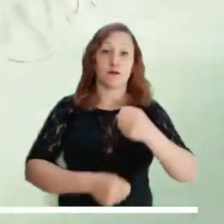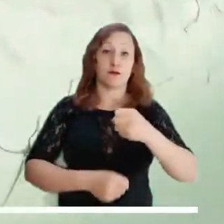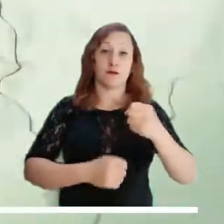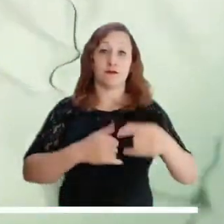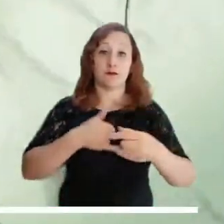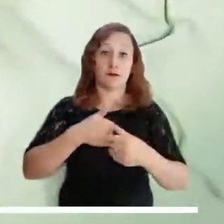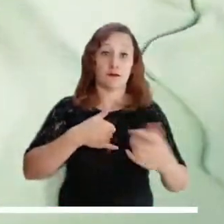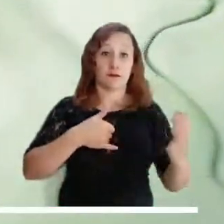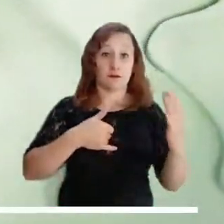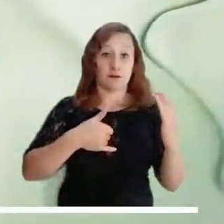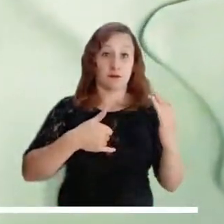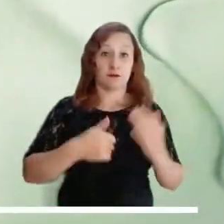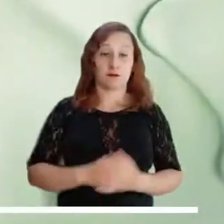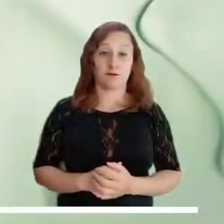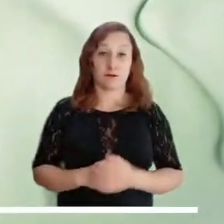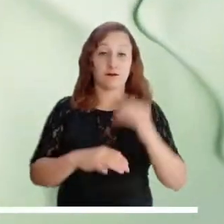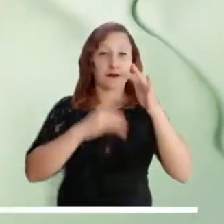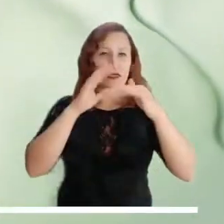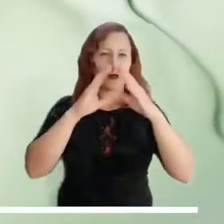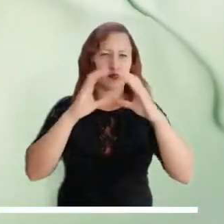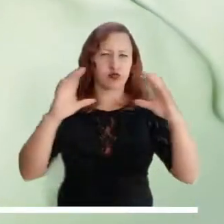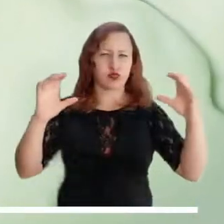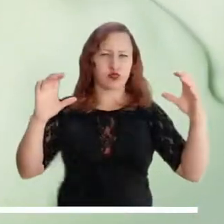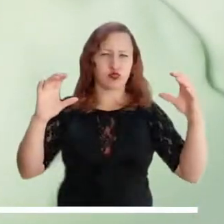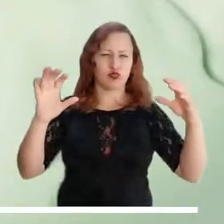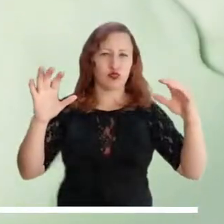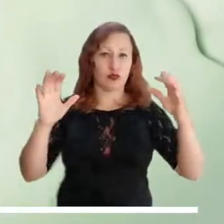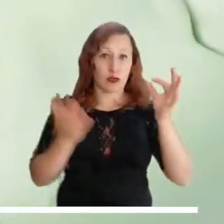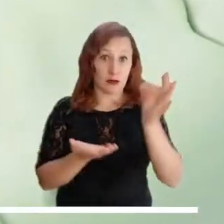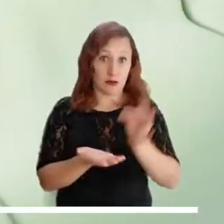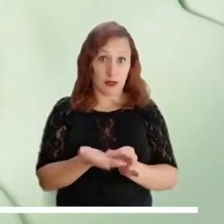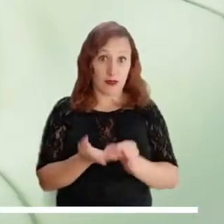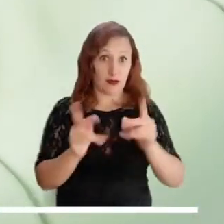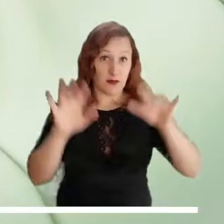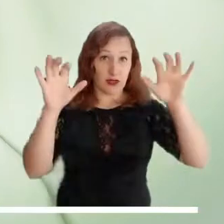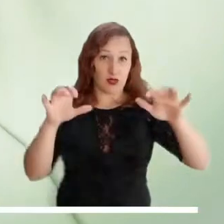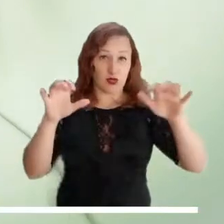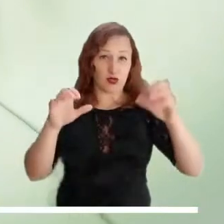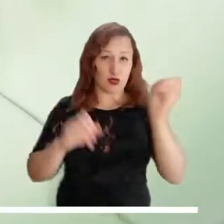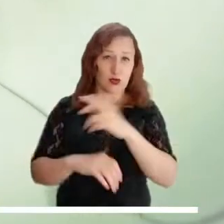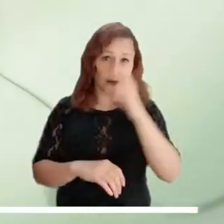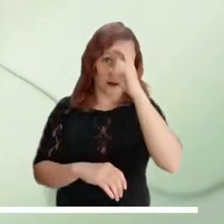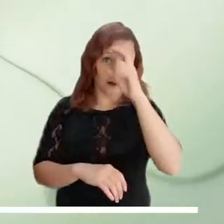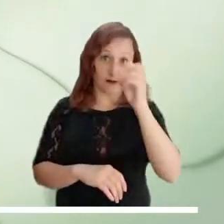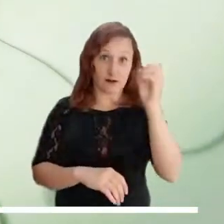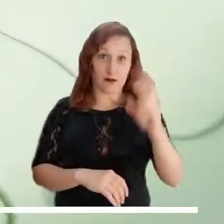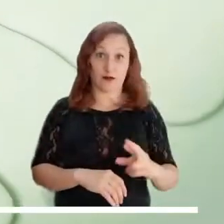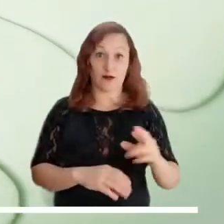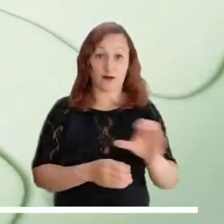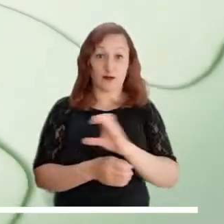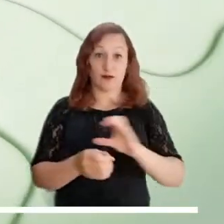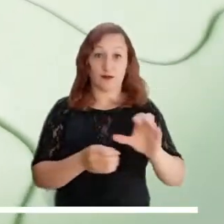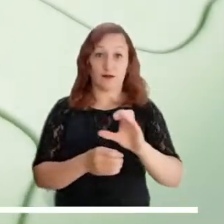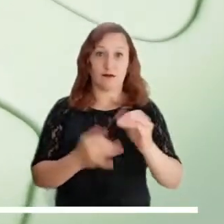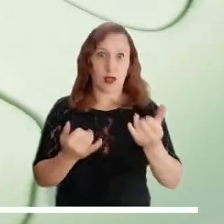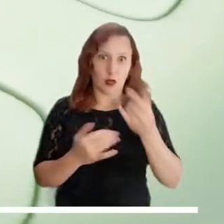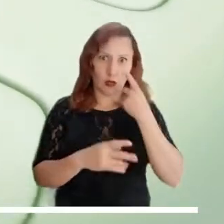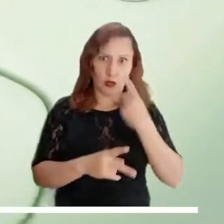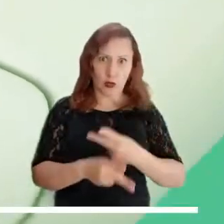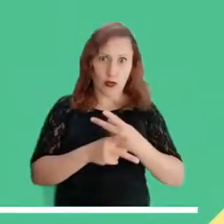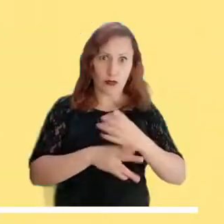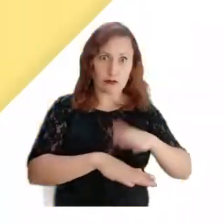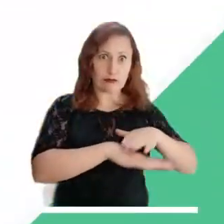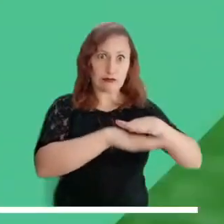y Guaviare. Además de un cielo parcialmente nublado, en la capital se anticipan lluvias en el oriente, norte y sur de la